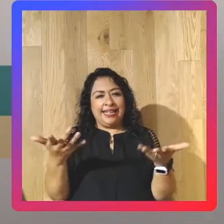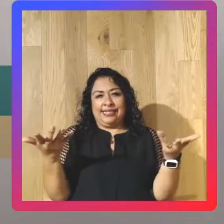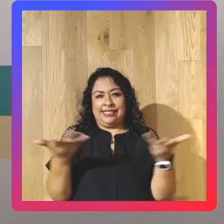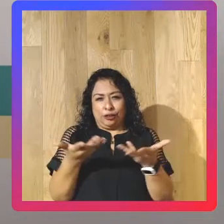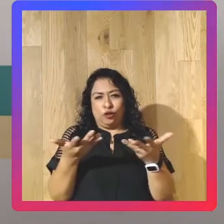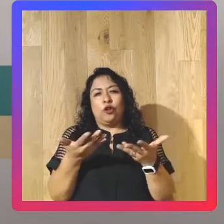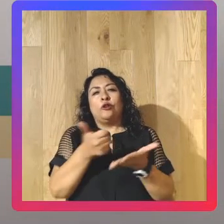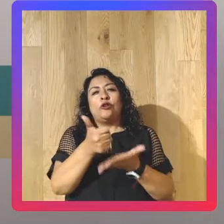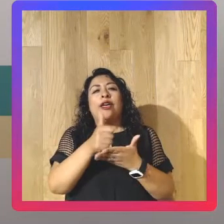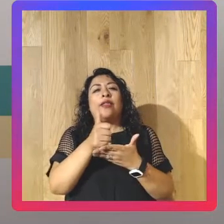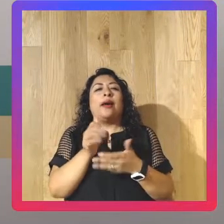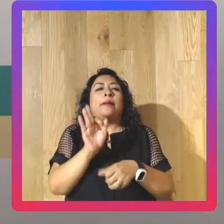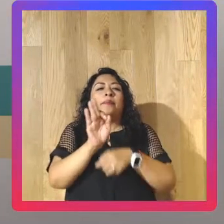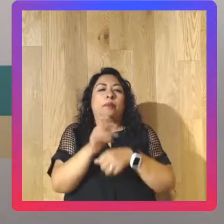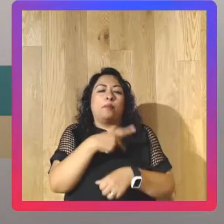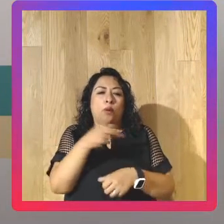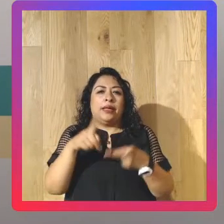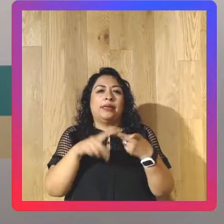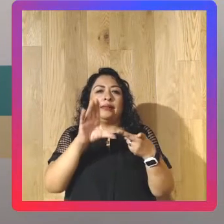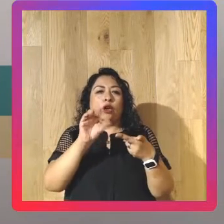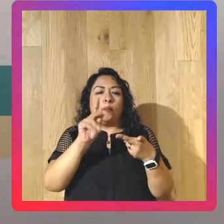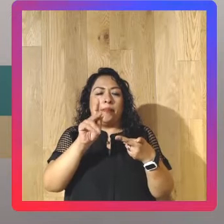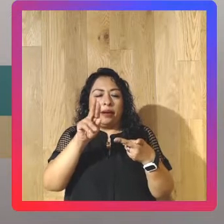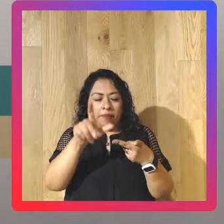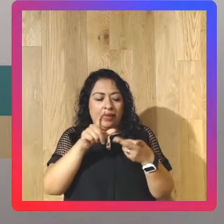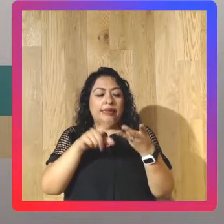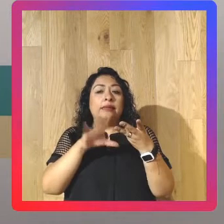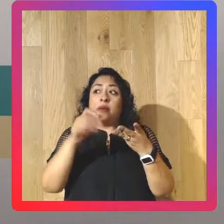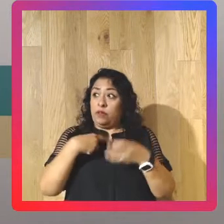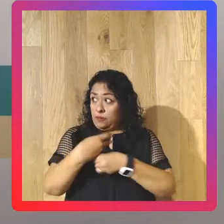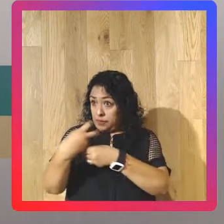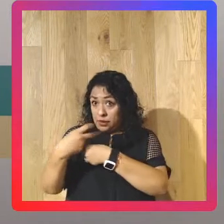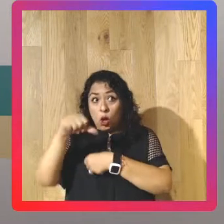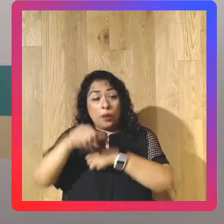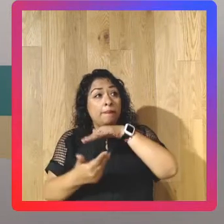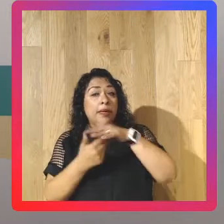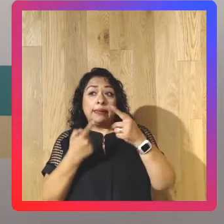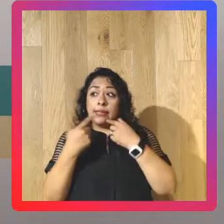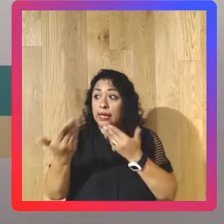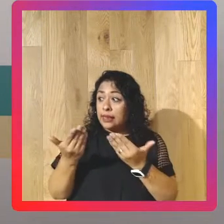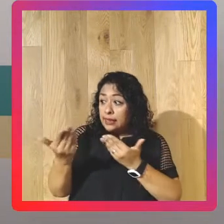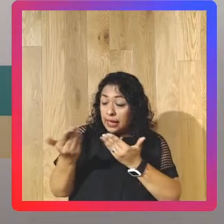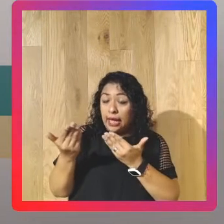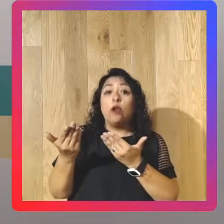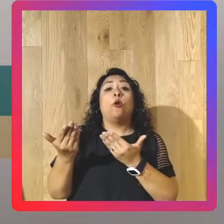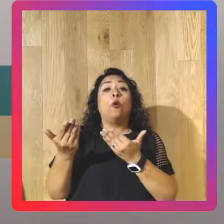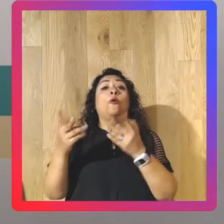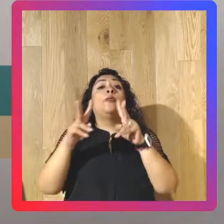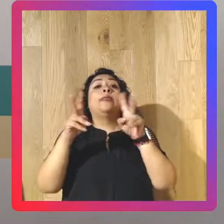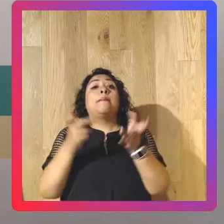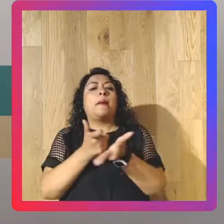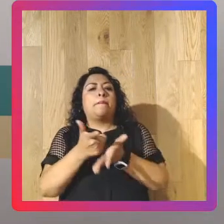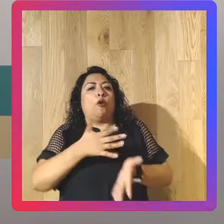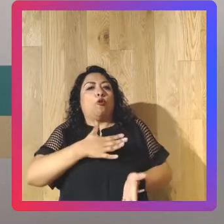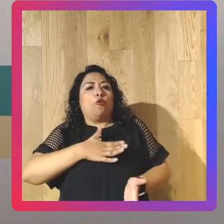Ciudadana frente a la Pobreza, a Coparmex y a CEMEFI por convocarnos a esta mesa de diálogo sobre el